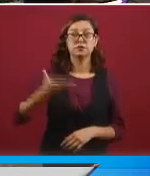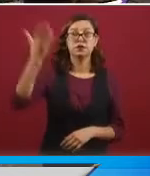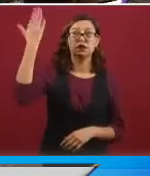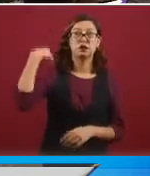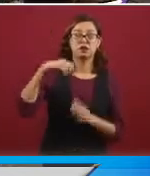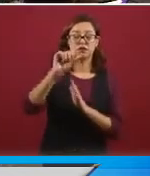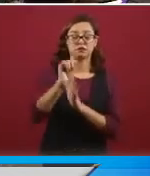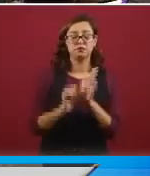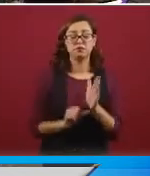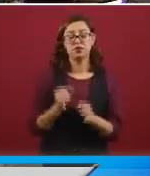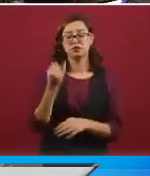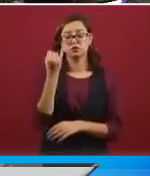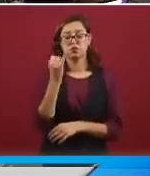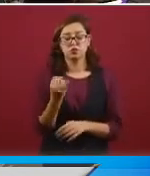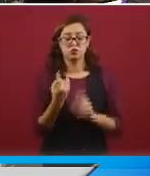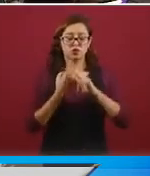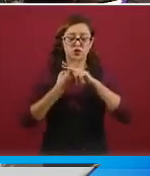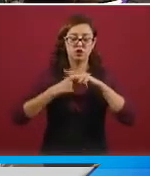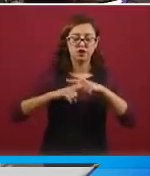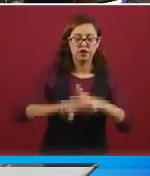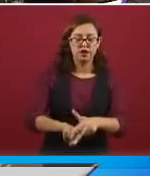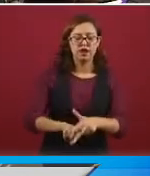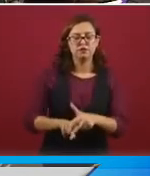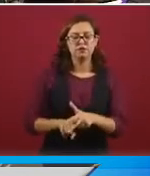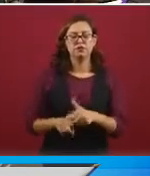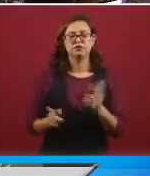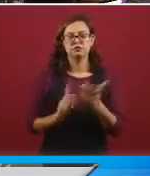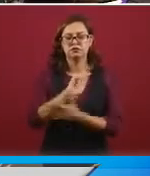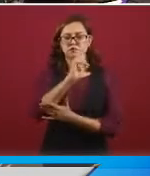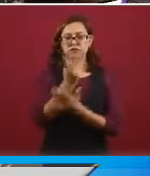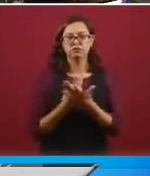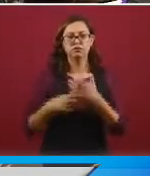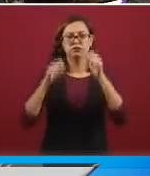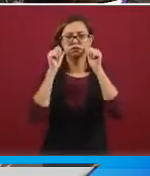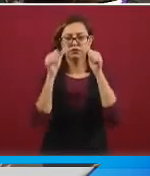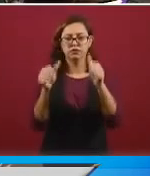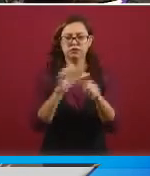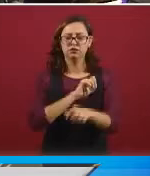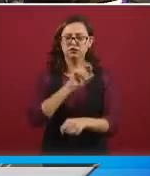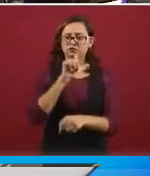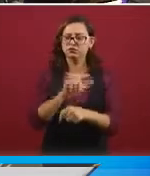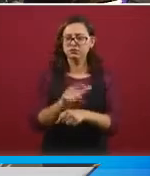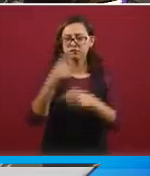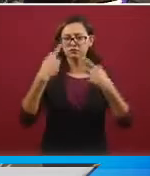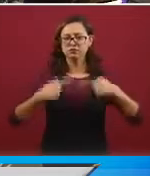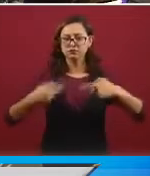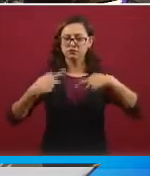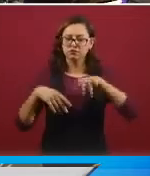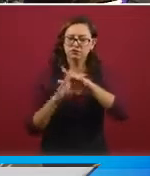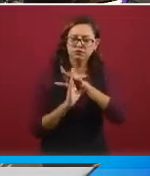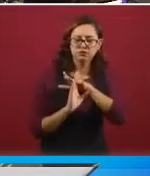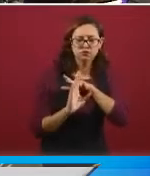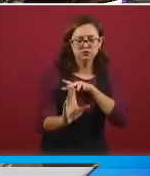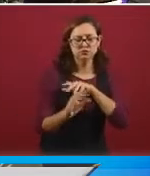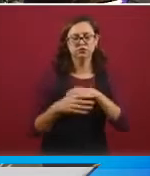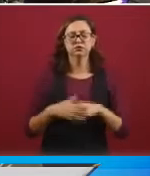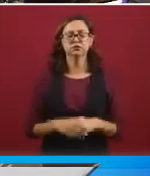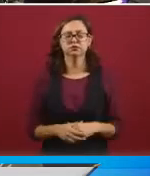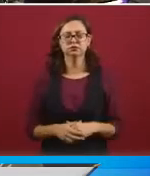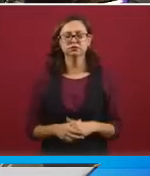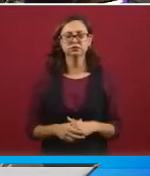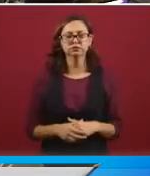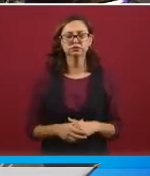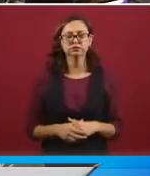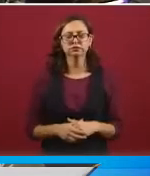acuerdo migratorio. Se ha logrado una reducción del flujo migratorio del 56% entre los meses de julio y agosto. La Guardia